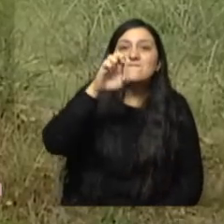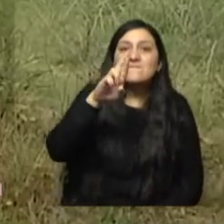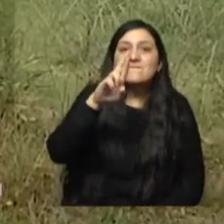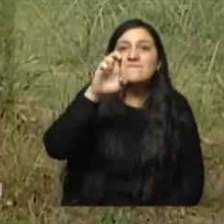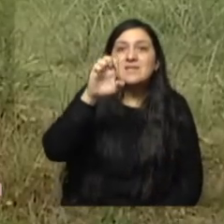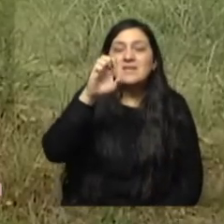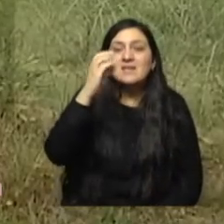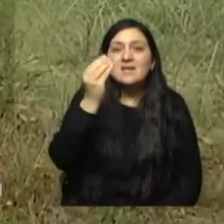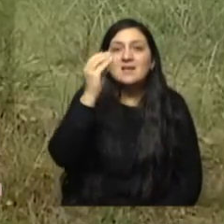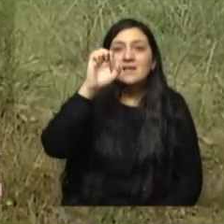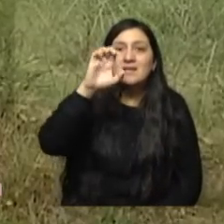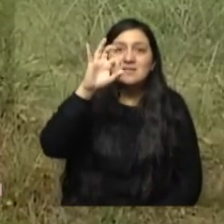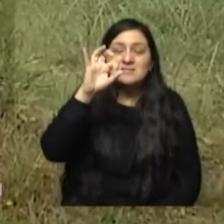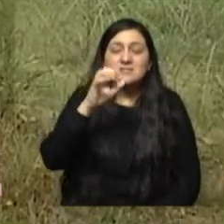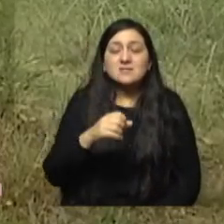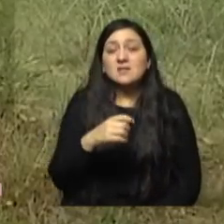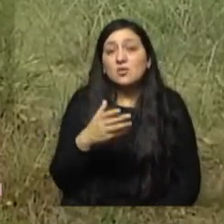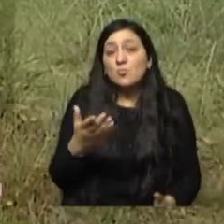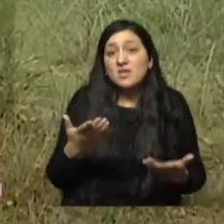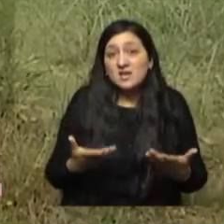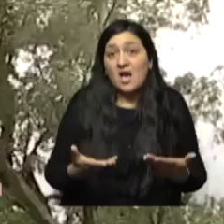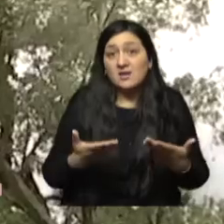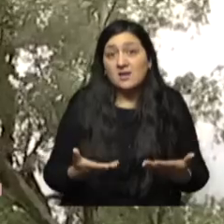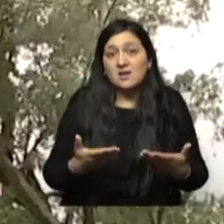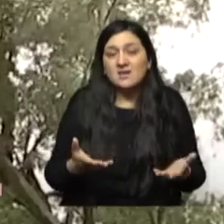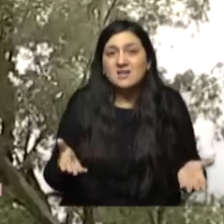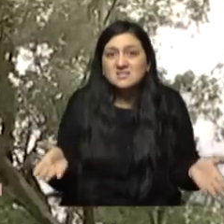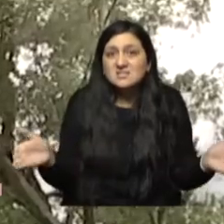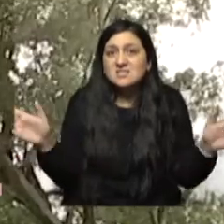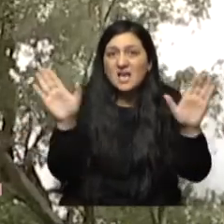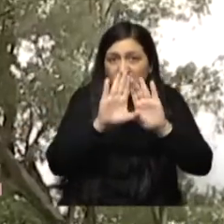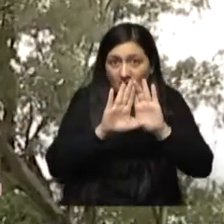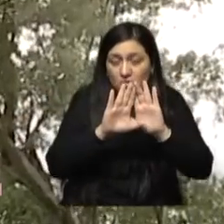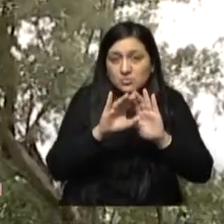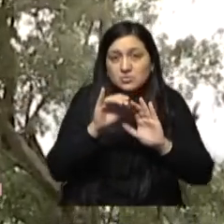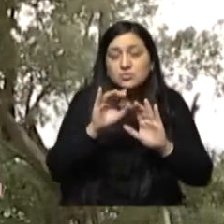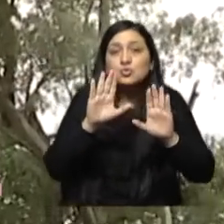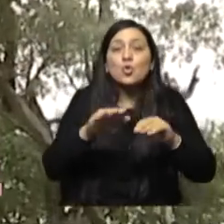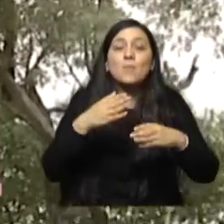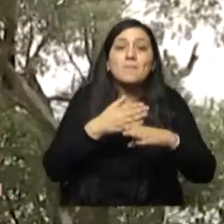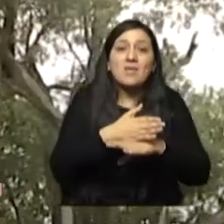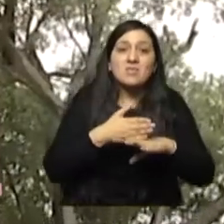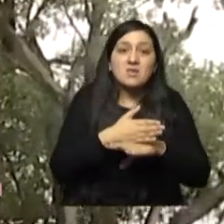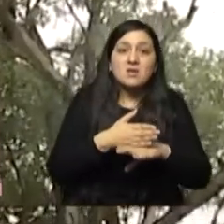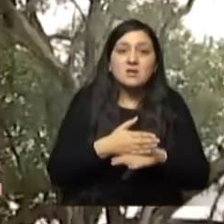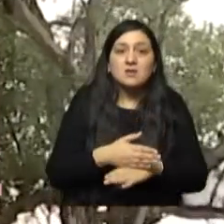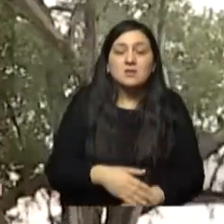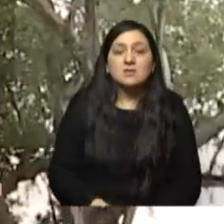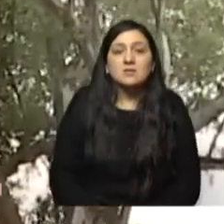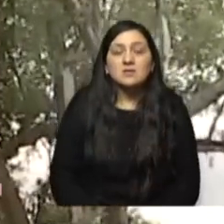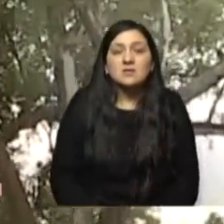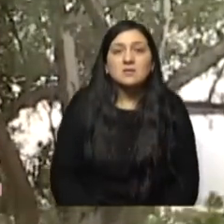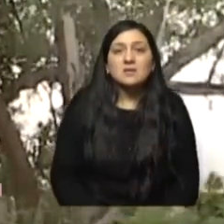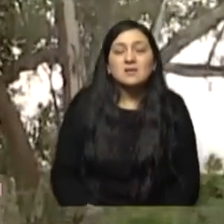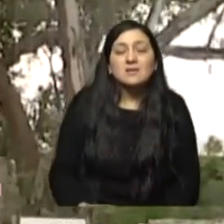trasladaban encomiendas y todas esas cosas. Cerrados de chapa, digamos. Cerrados todos de madera, por afuera creo que teníamos